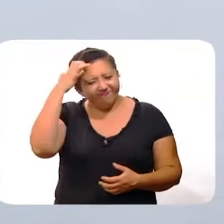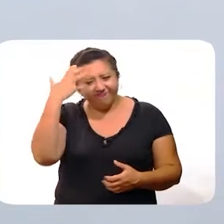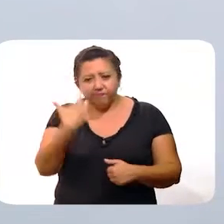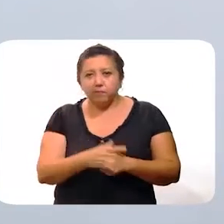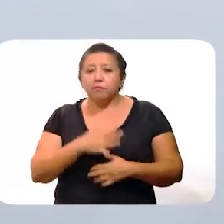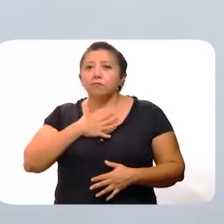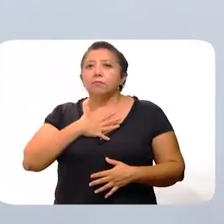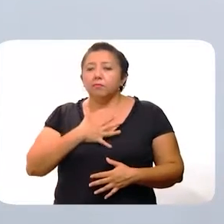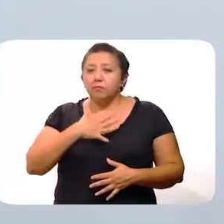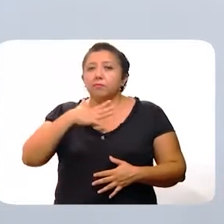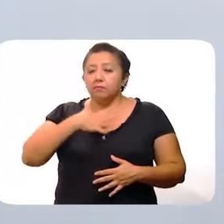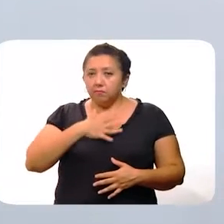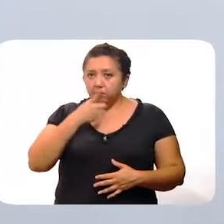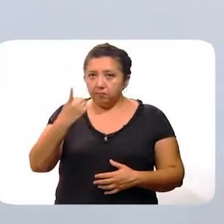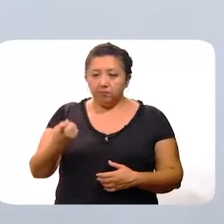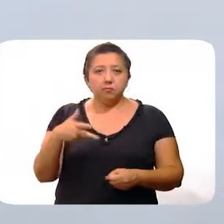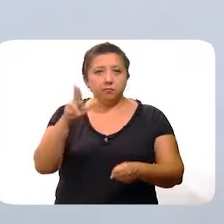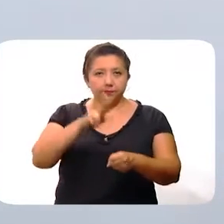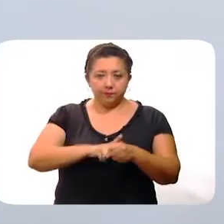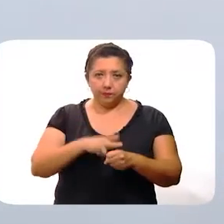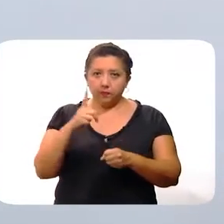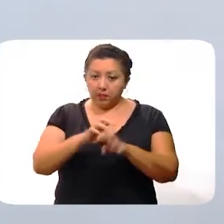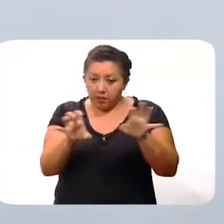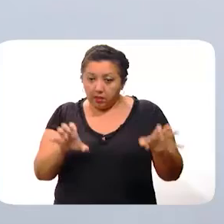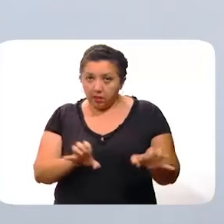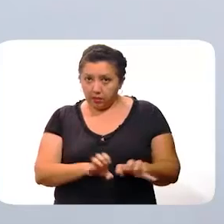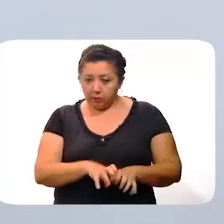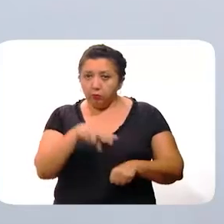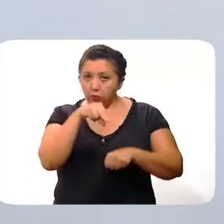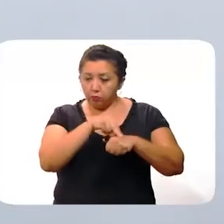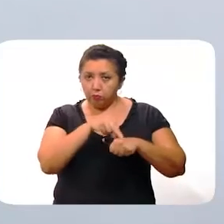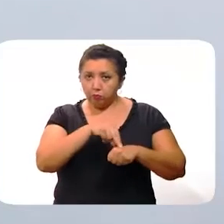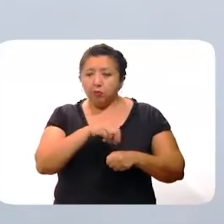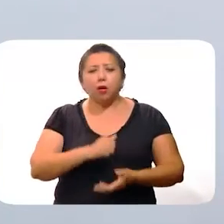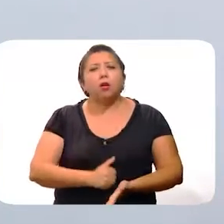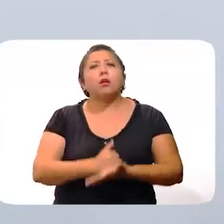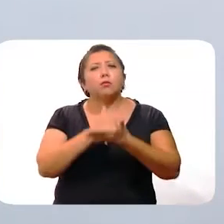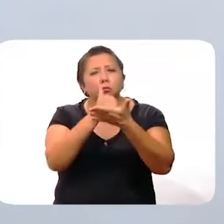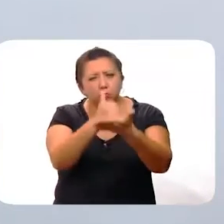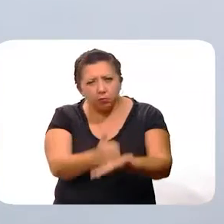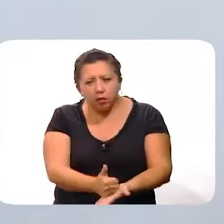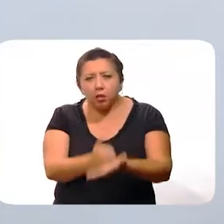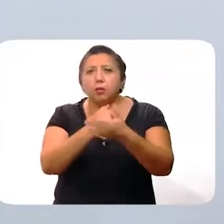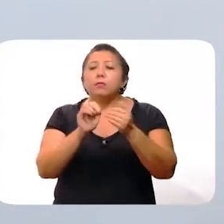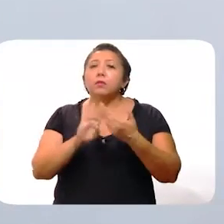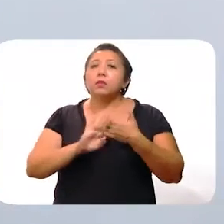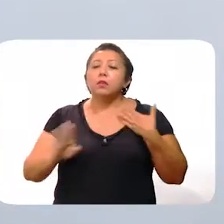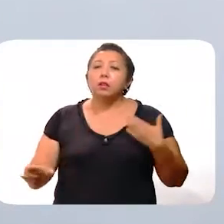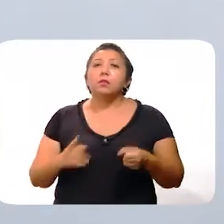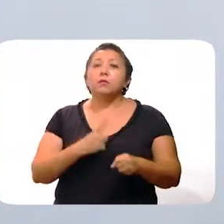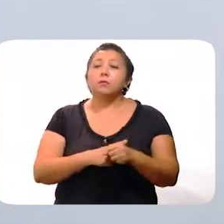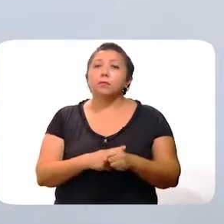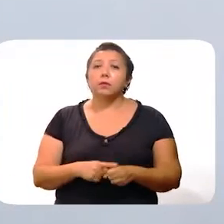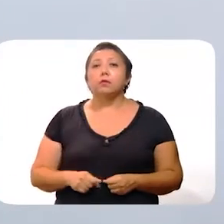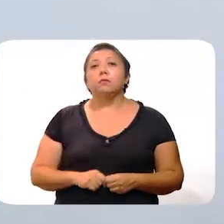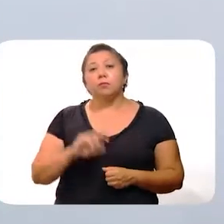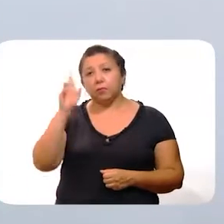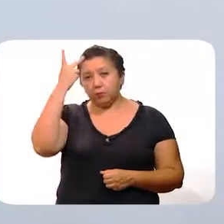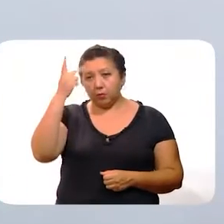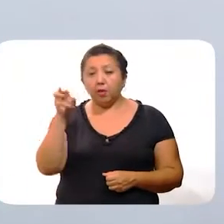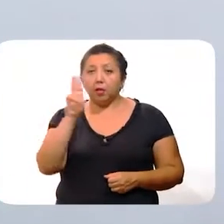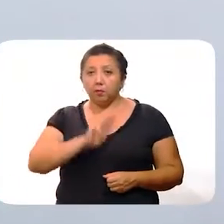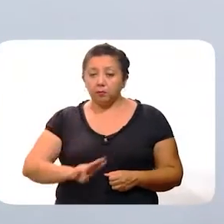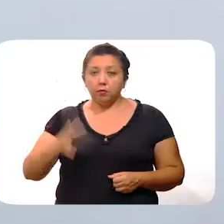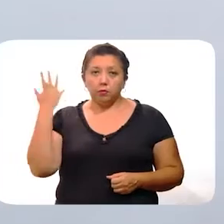falta de oxigenación. En el hospital, un equipo de especialistas podrá ayudarlos y evitar que la enfermedad se complique. El